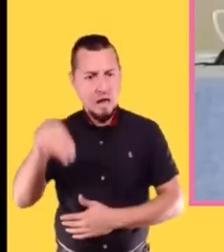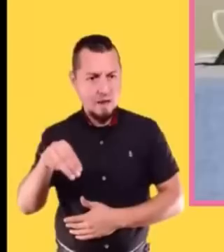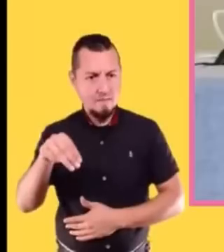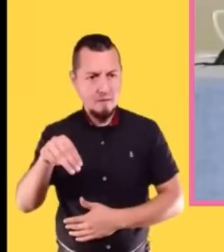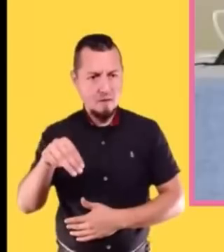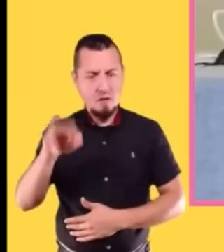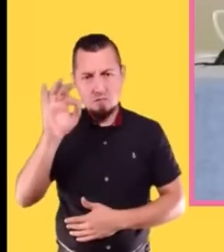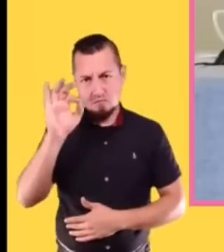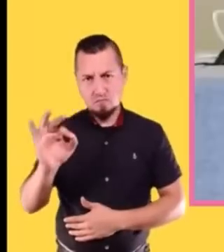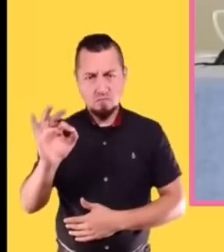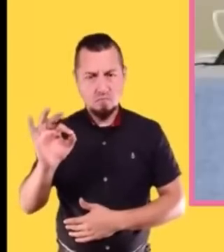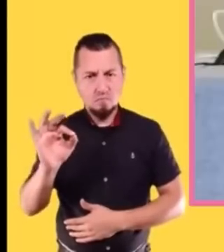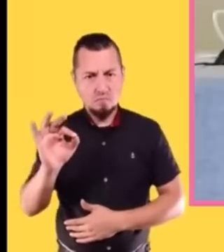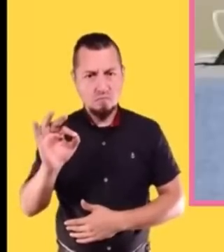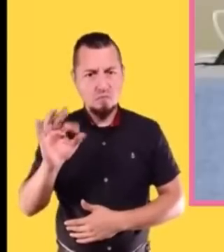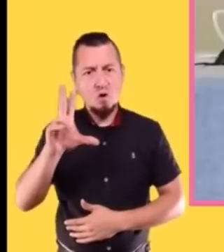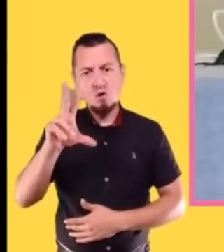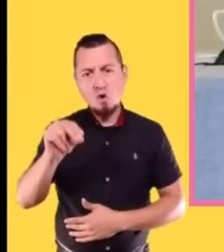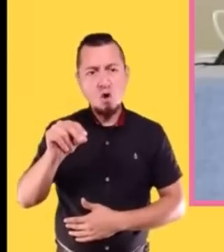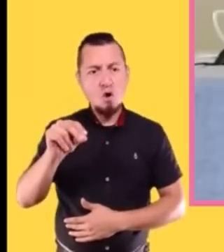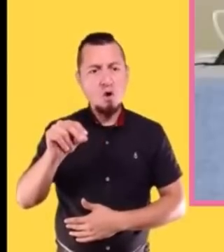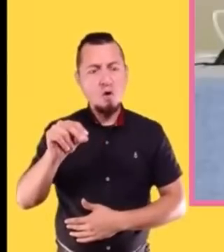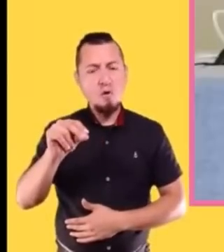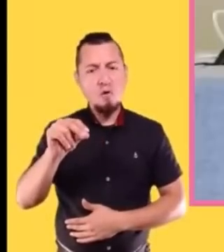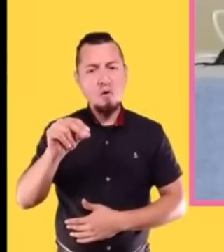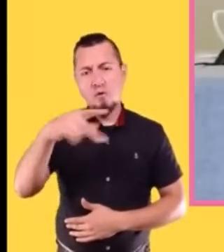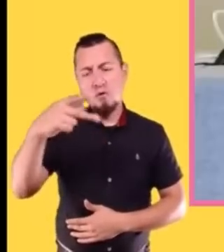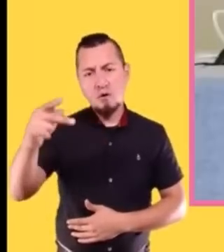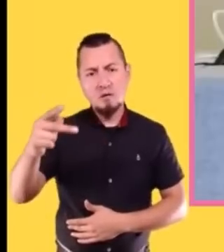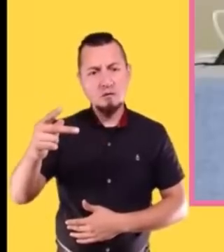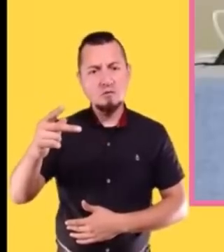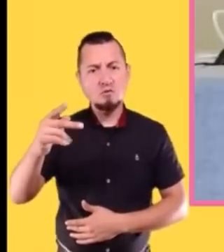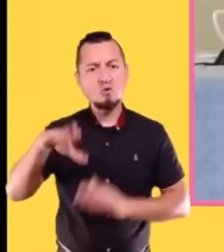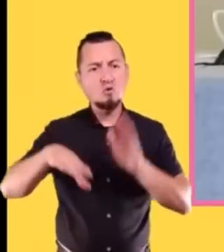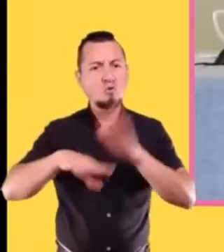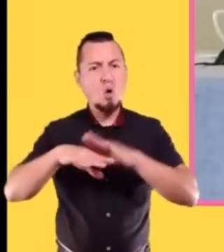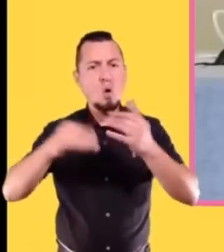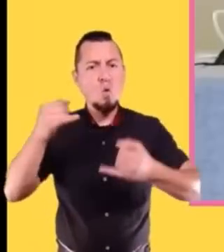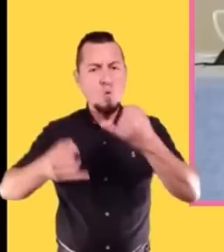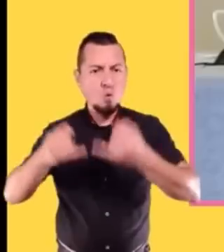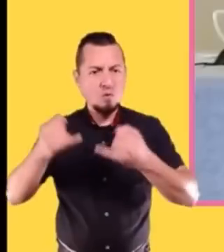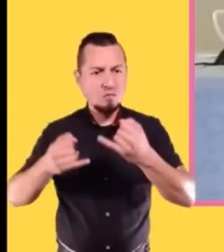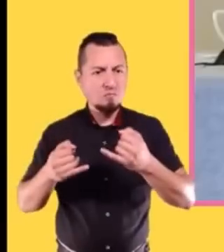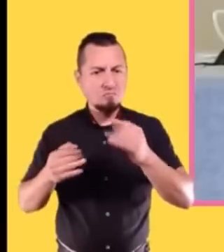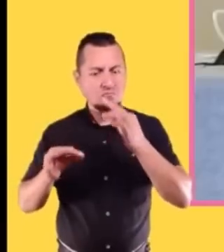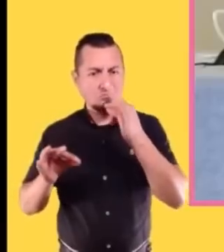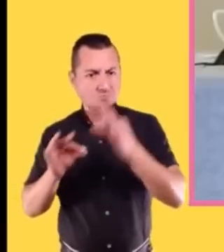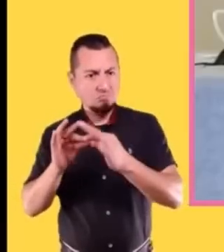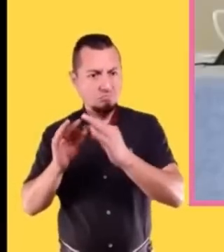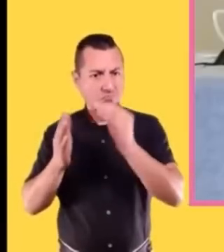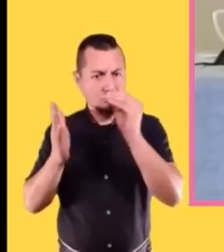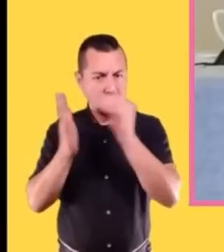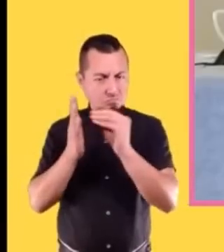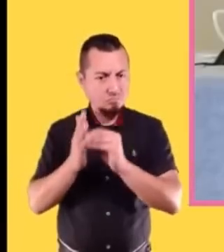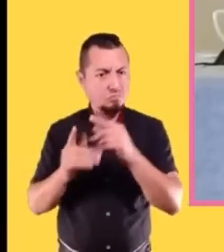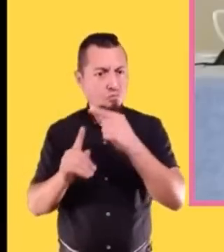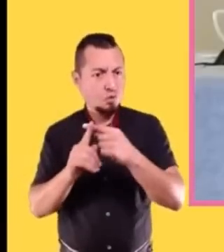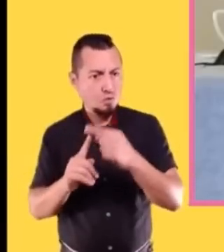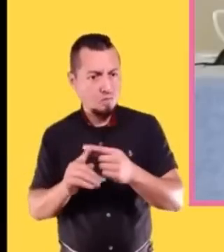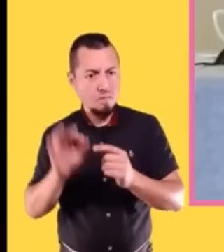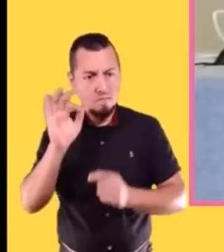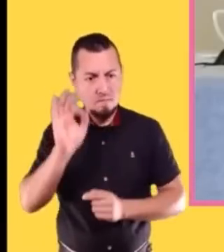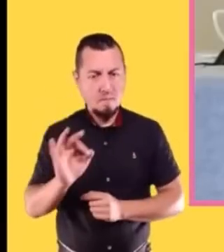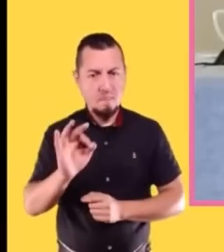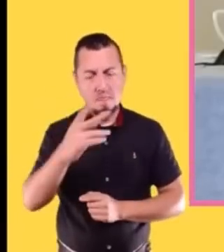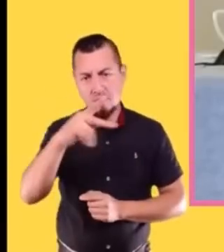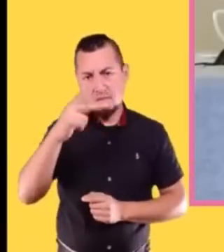sin estigmatizar, sin prejuiciar, entonces tienen elementos positivos en algunos casos y en otros,